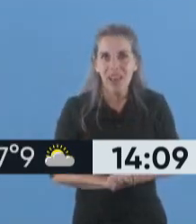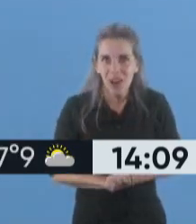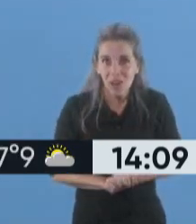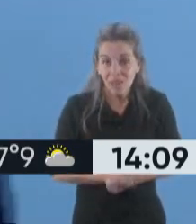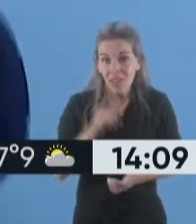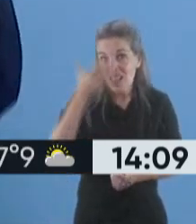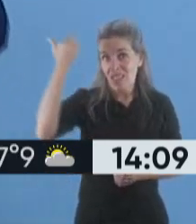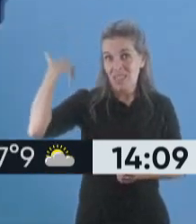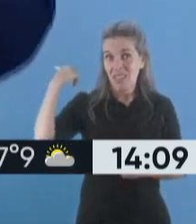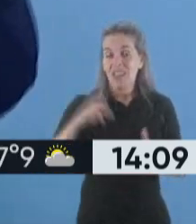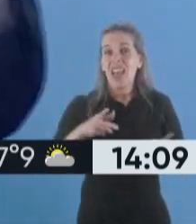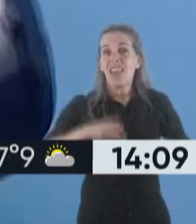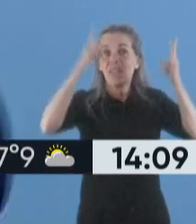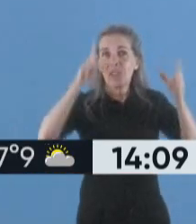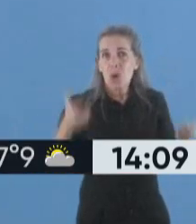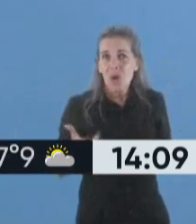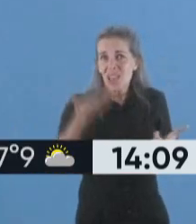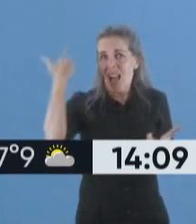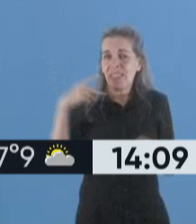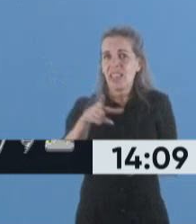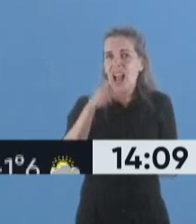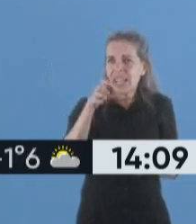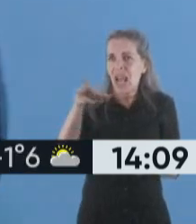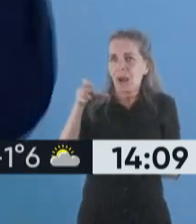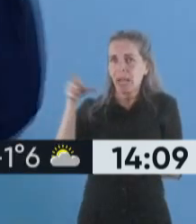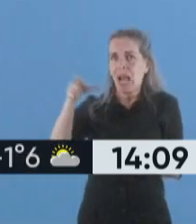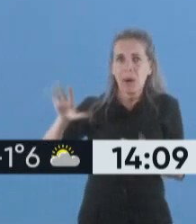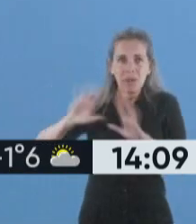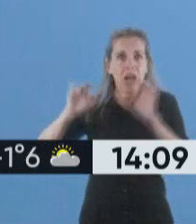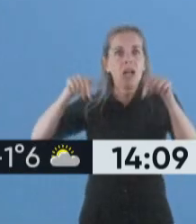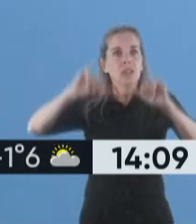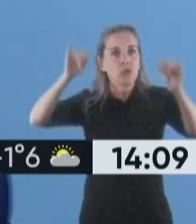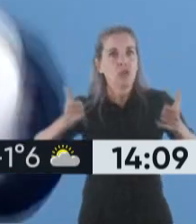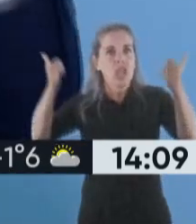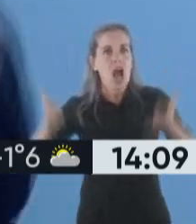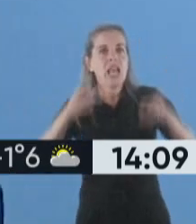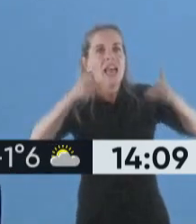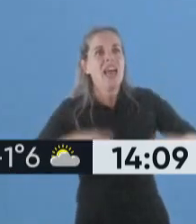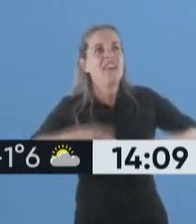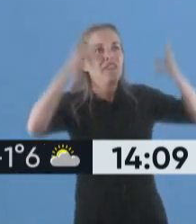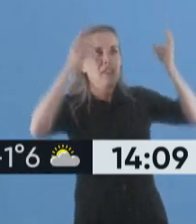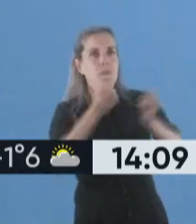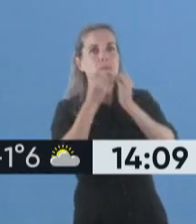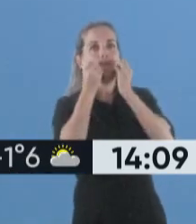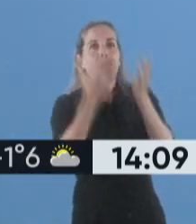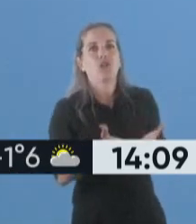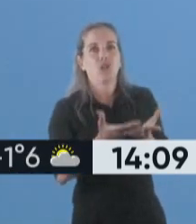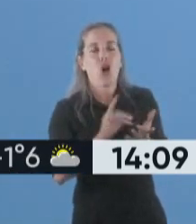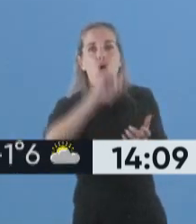tenía edificio, alquilaba diferentes lugares para dar clases. Ahora tiene un hermoso edificio que guarda la estética de